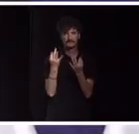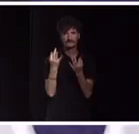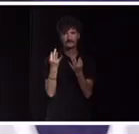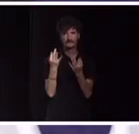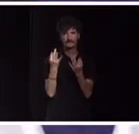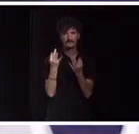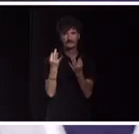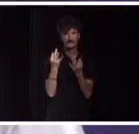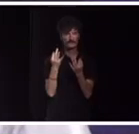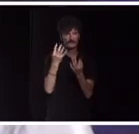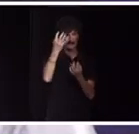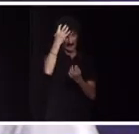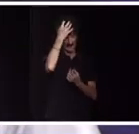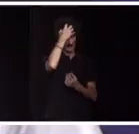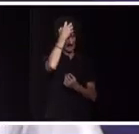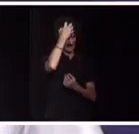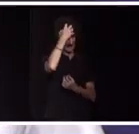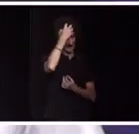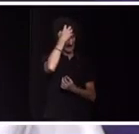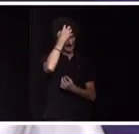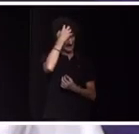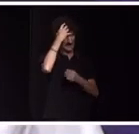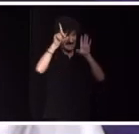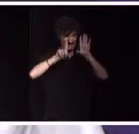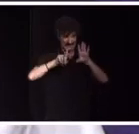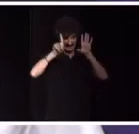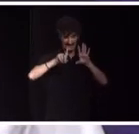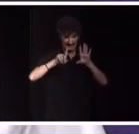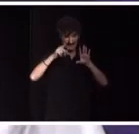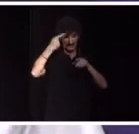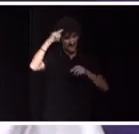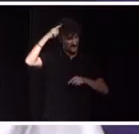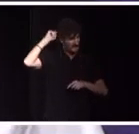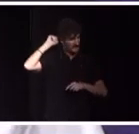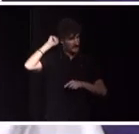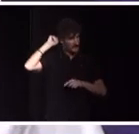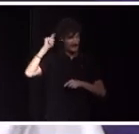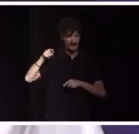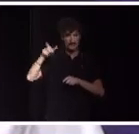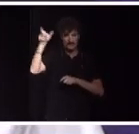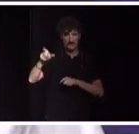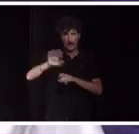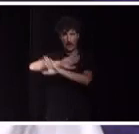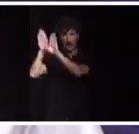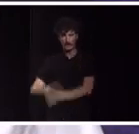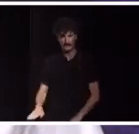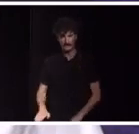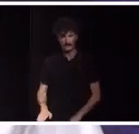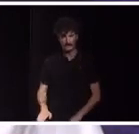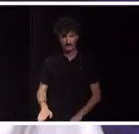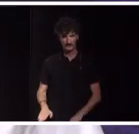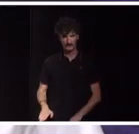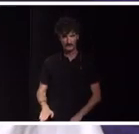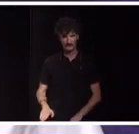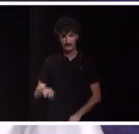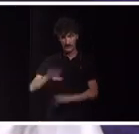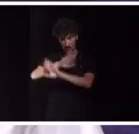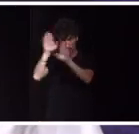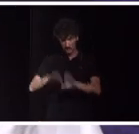que Felipe VI tiene que ser el último. Nosotros y nosotras pensamos que la